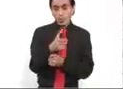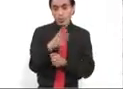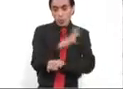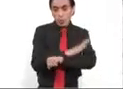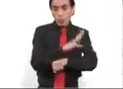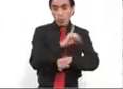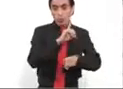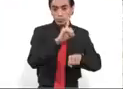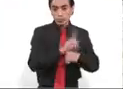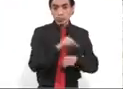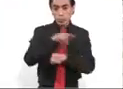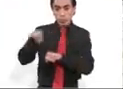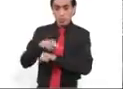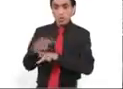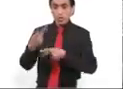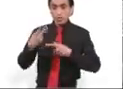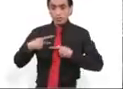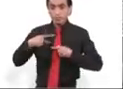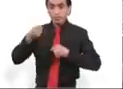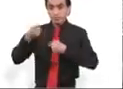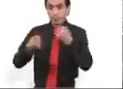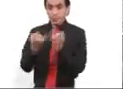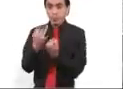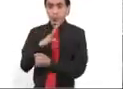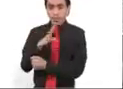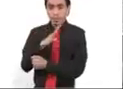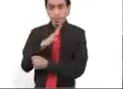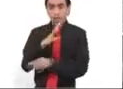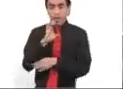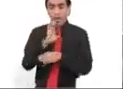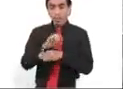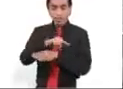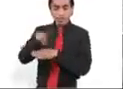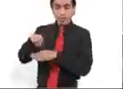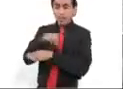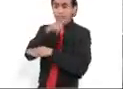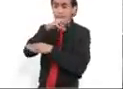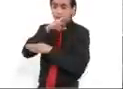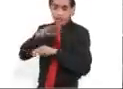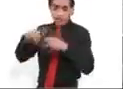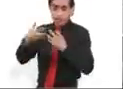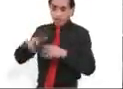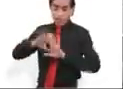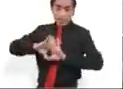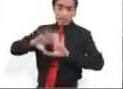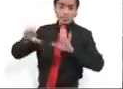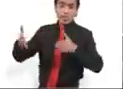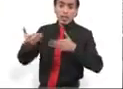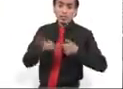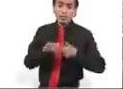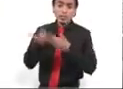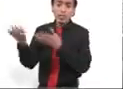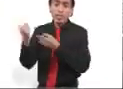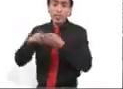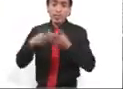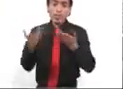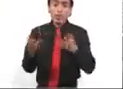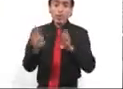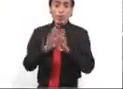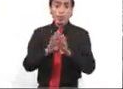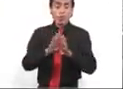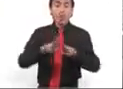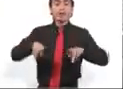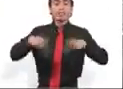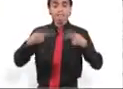coordinación con los transportistas. ¿Y qué pasa con este material que acabamos de ver? Pues ya se chatarrizó. ¿A dónde se va? Pues estos materiales se vende, se puede, se